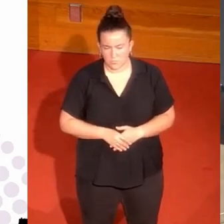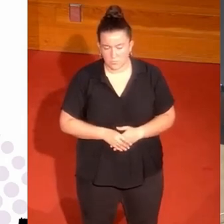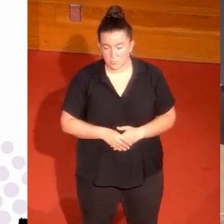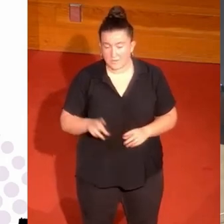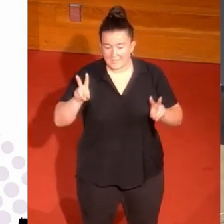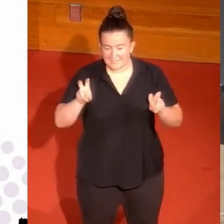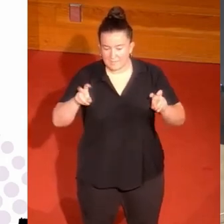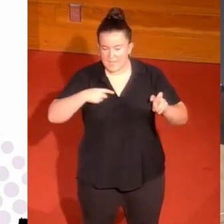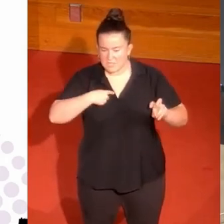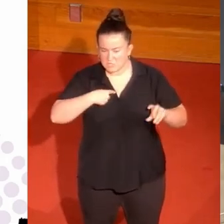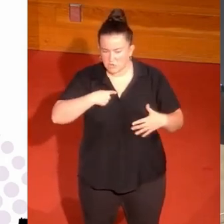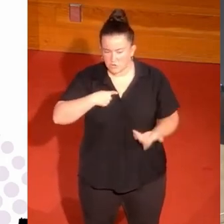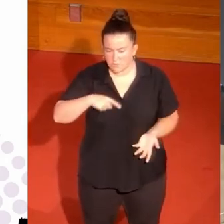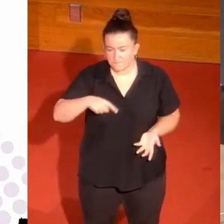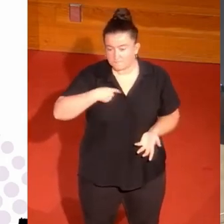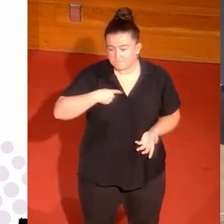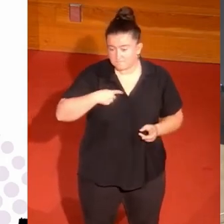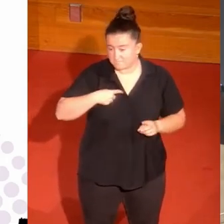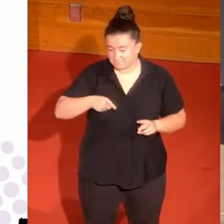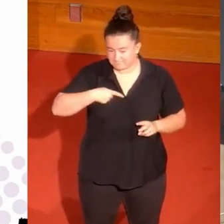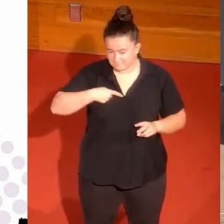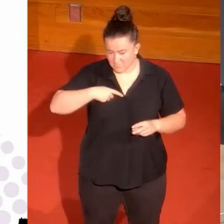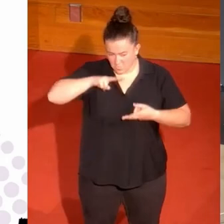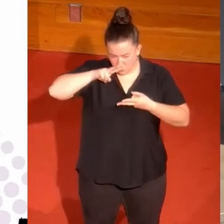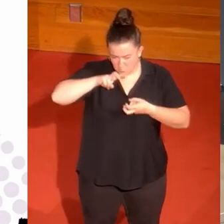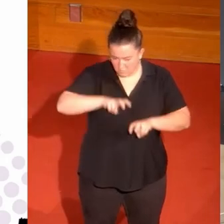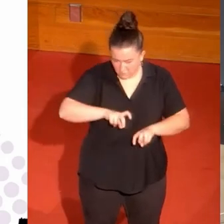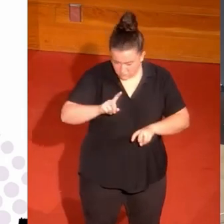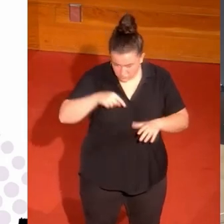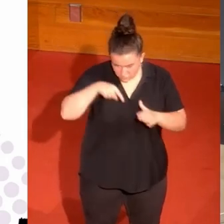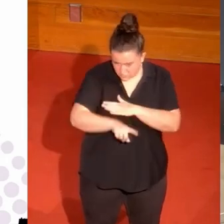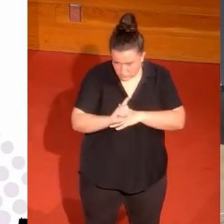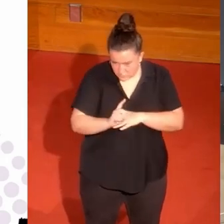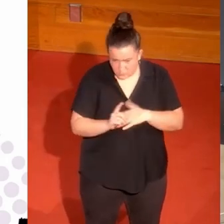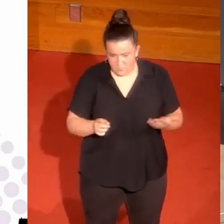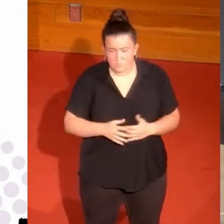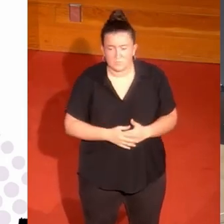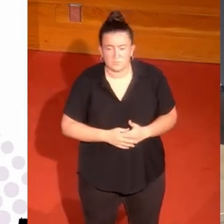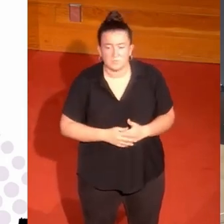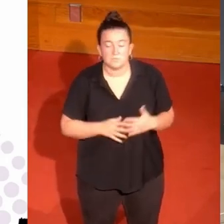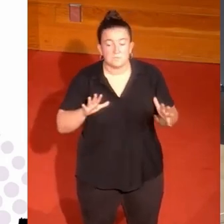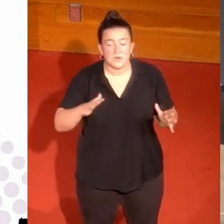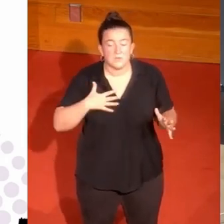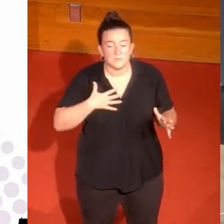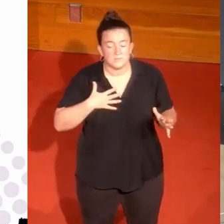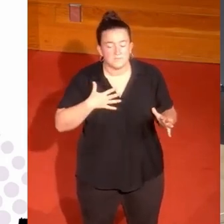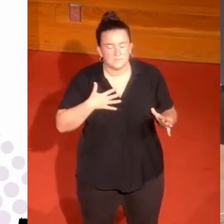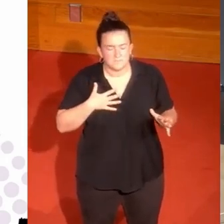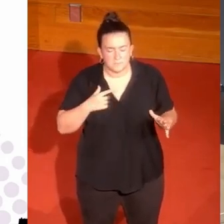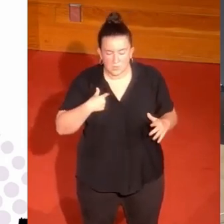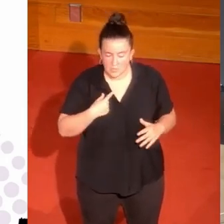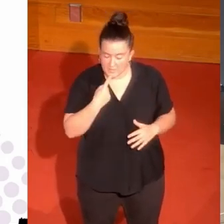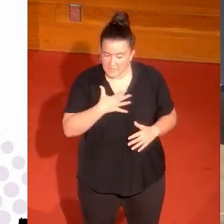seguido de cerca dentro de la organización pero Eh sí que puedo deciros que desde el